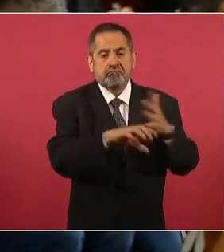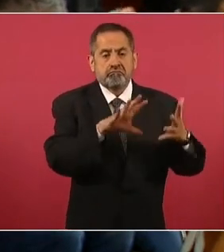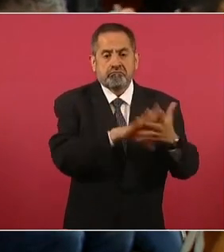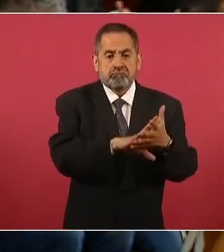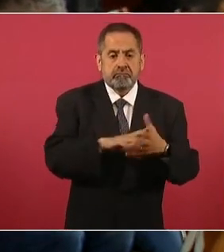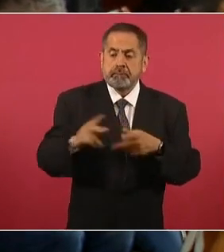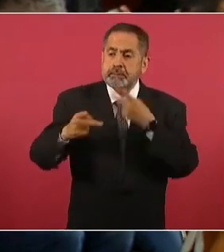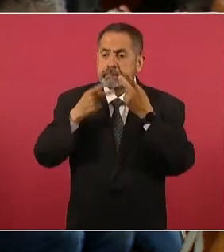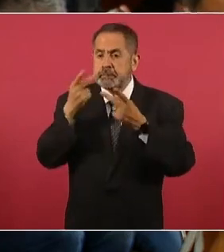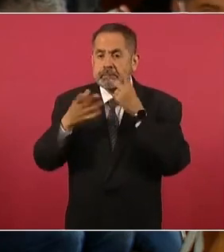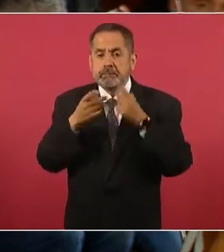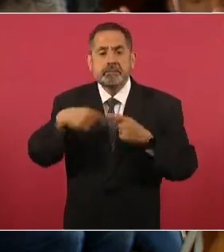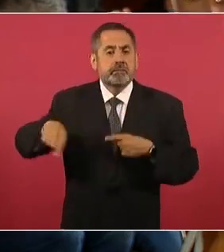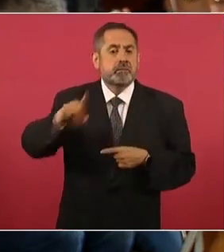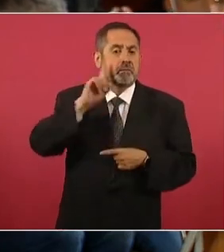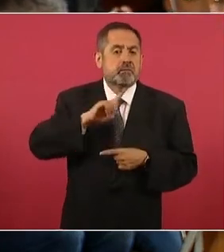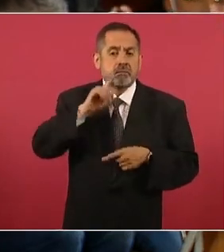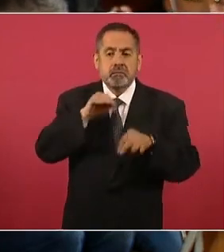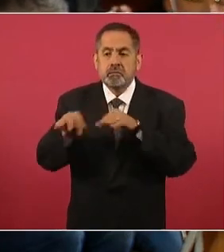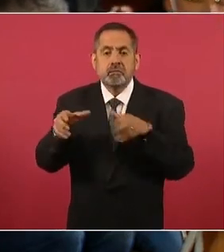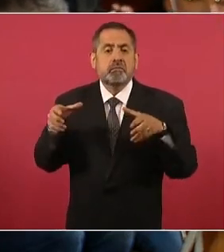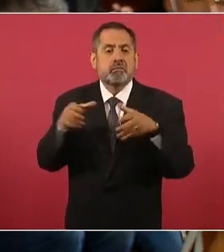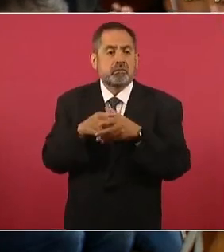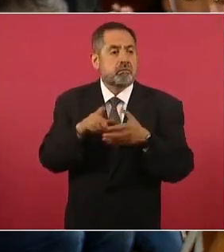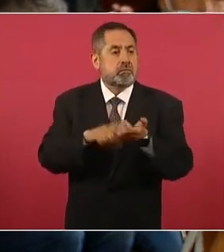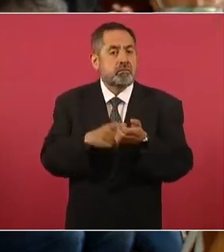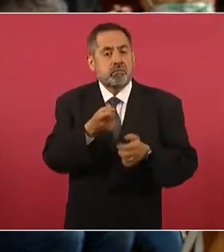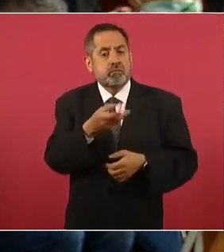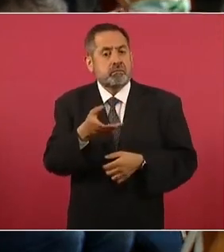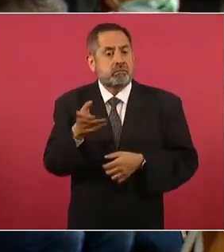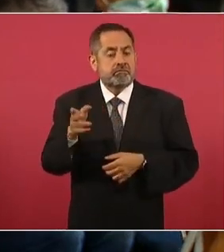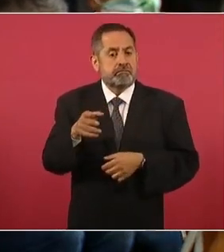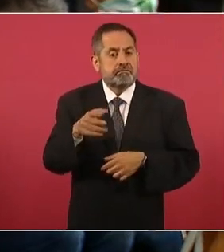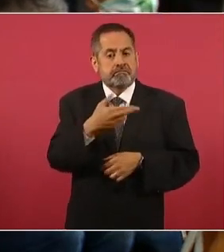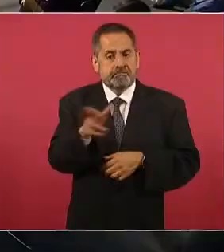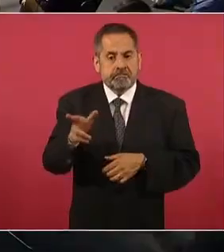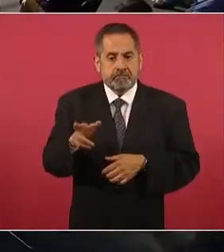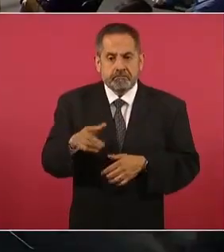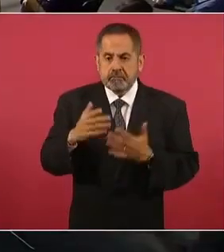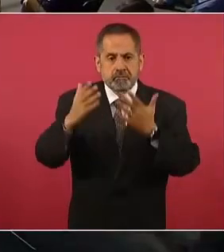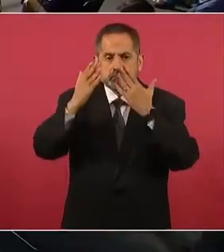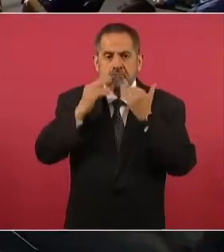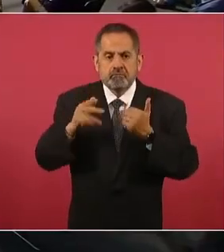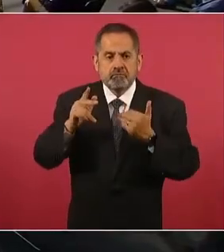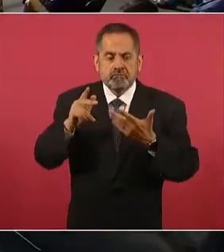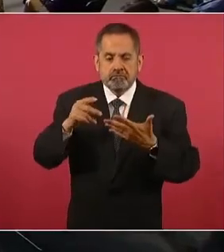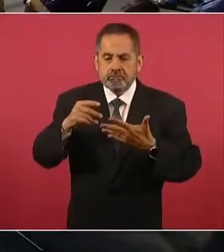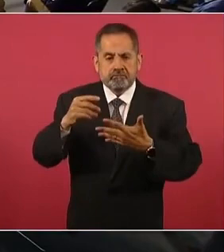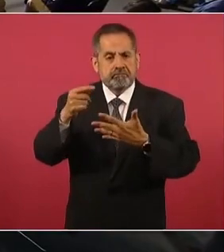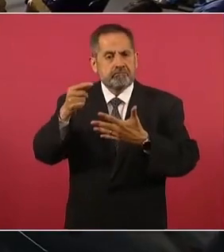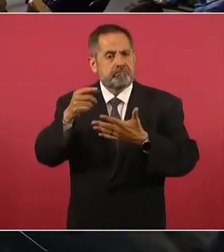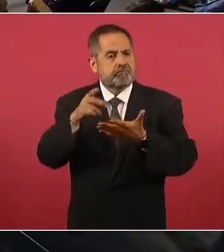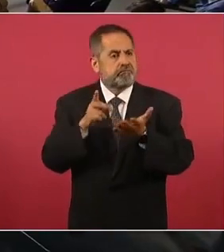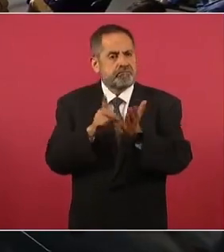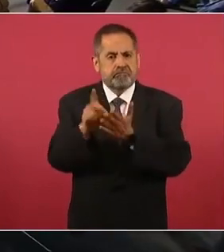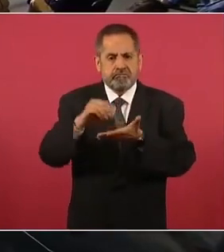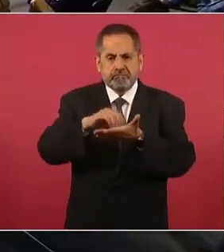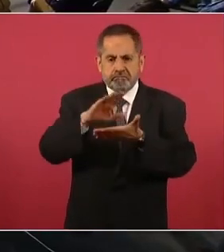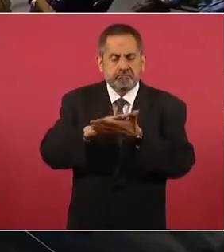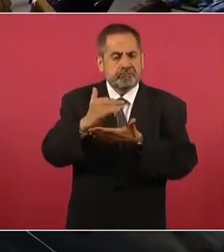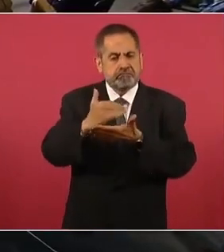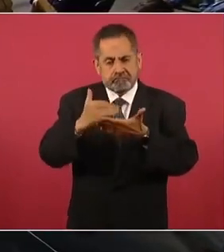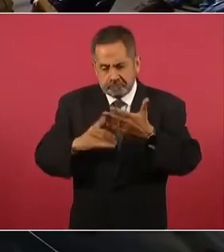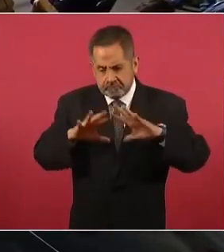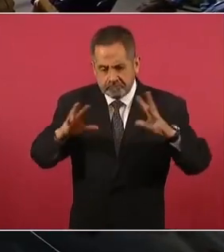imputaciones verbales de las mujeres que trabajaban libremente en el restaurante. Pero extrañamente no tiene declaración patrimonial en el portal del Consejo